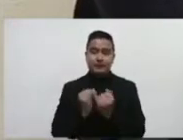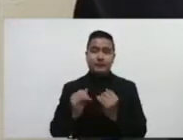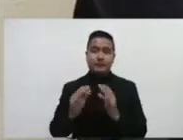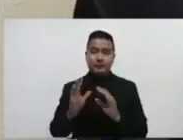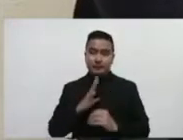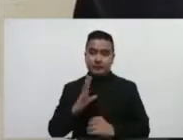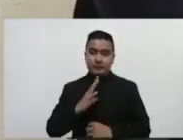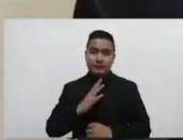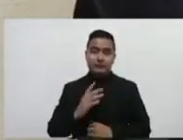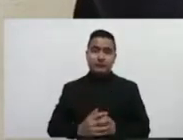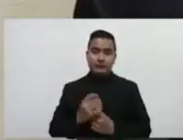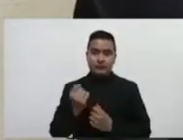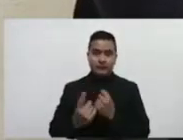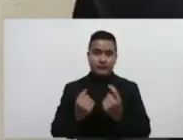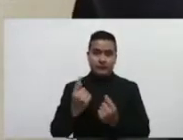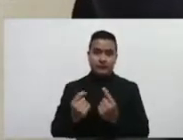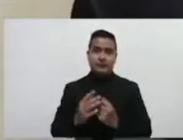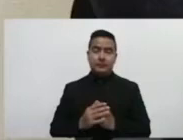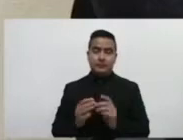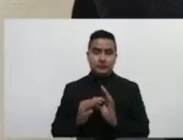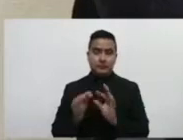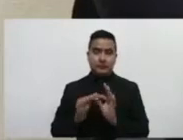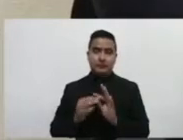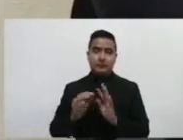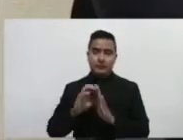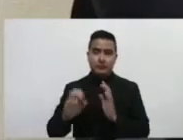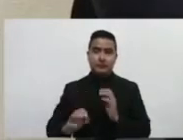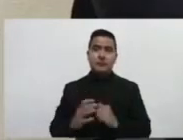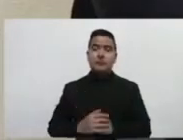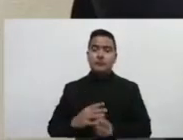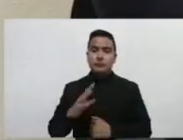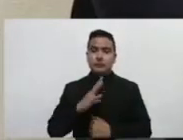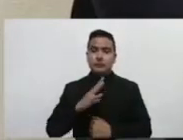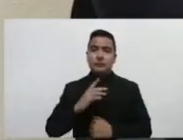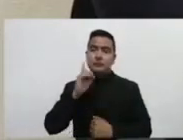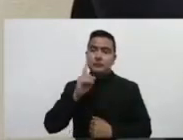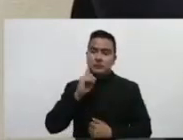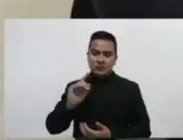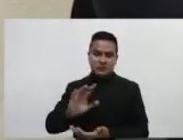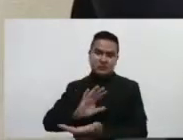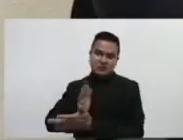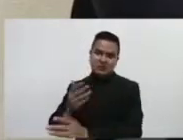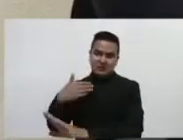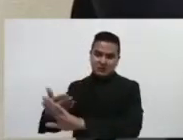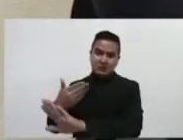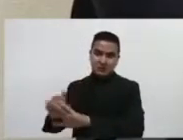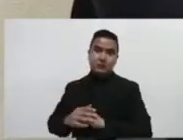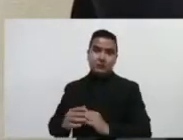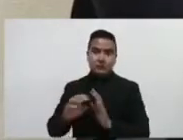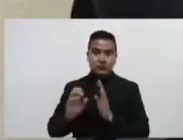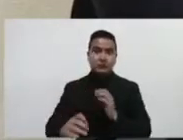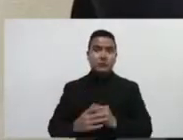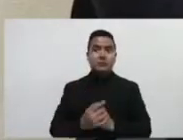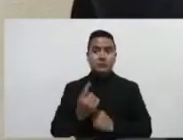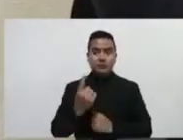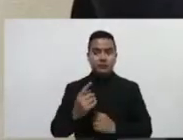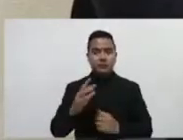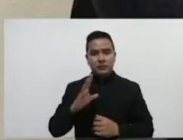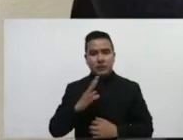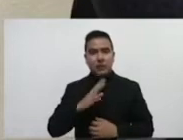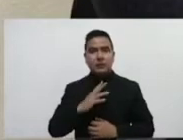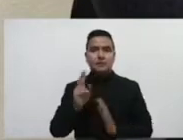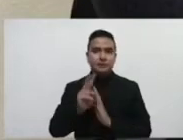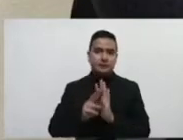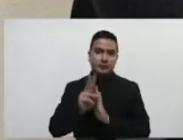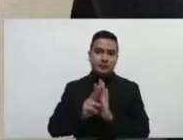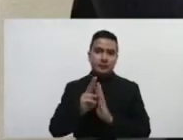utiliza para violentar a las mujeres. Y también ha habido otros spots donde se violentan a las mujeres,